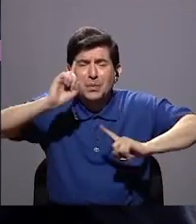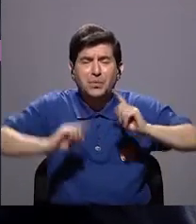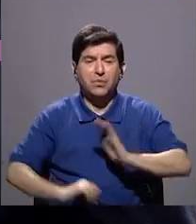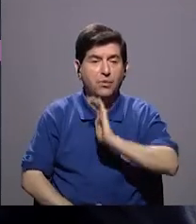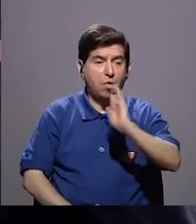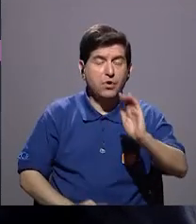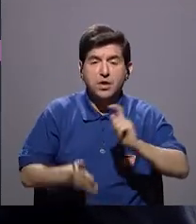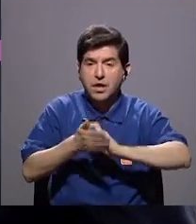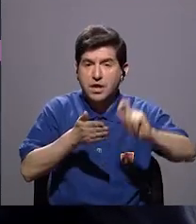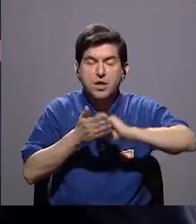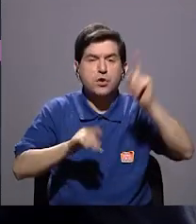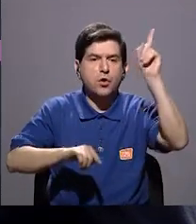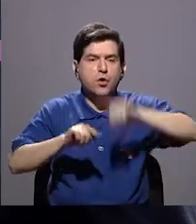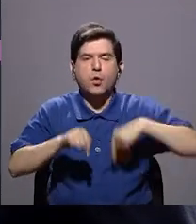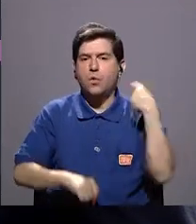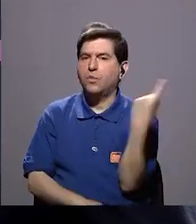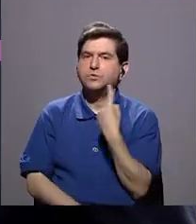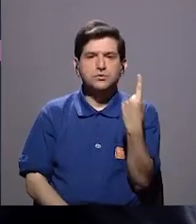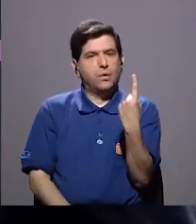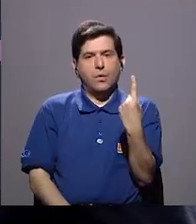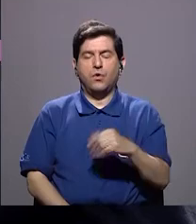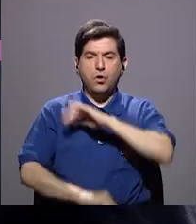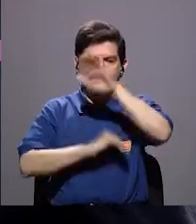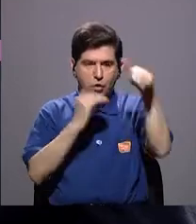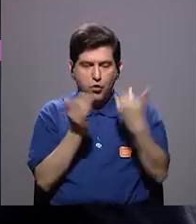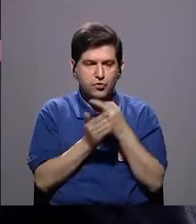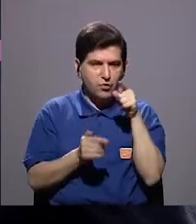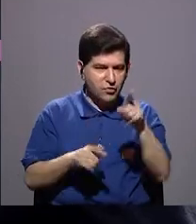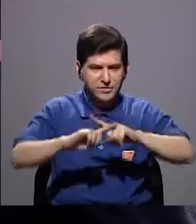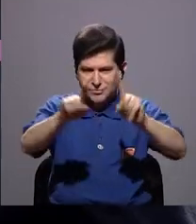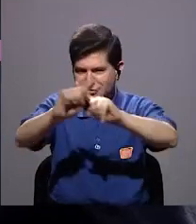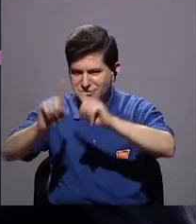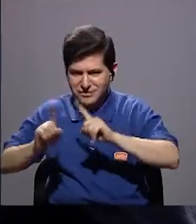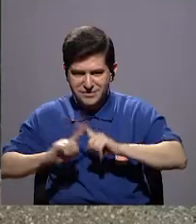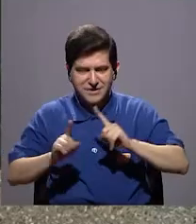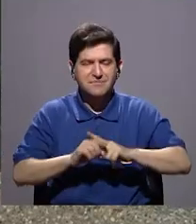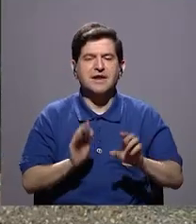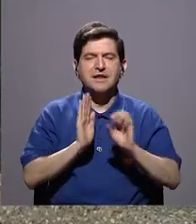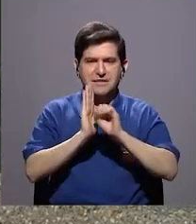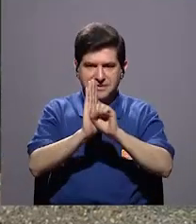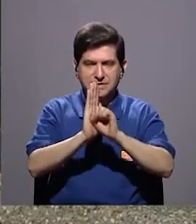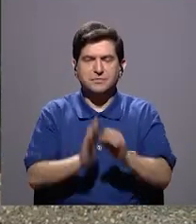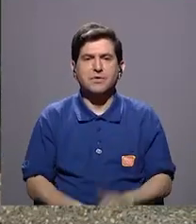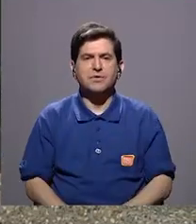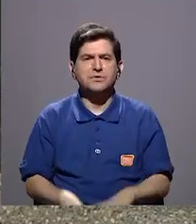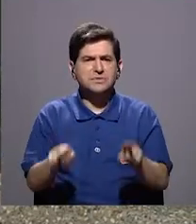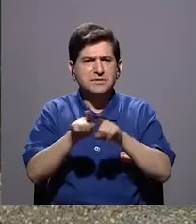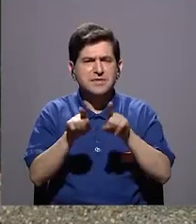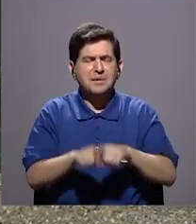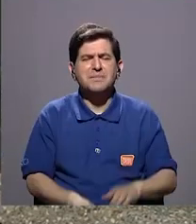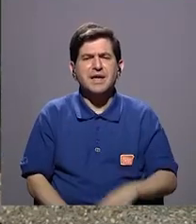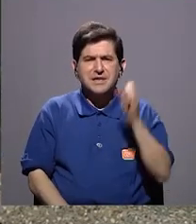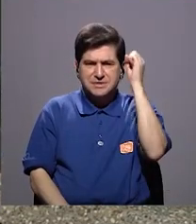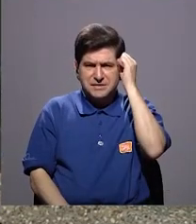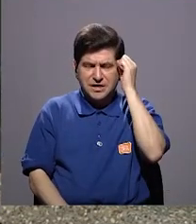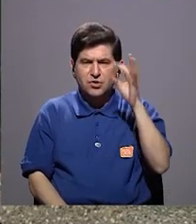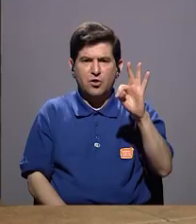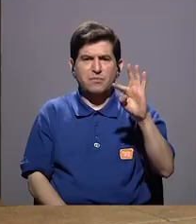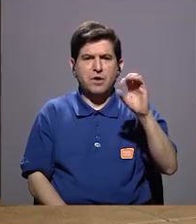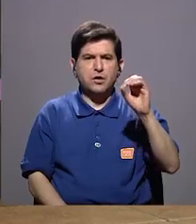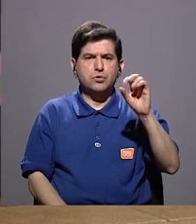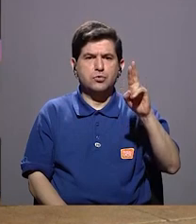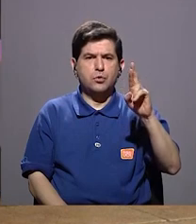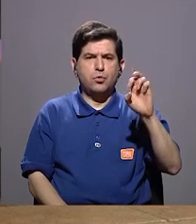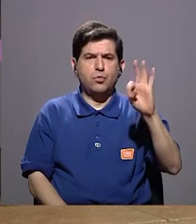el niño que en la escuela no puede quedarse solo, todos esos van a ser diagnósticos. ¿Usted es el síndrome de Tourette también? No, el síndrome de